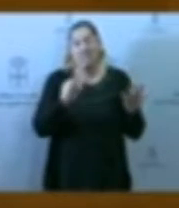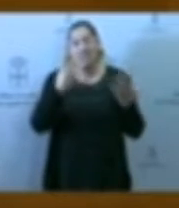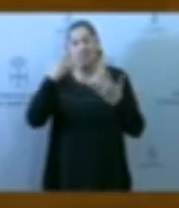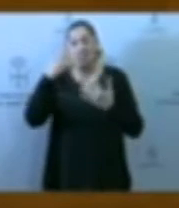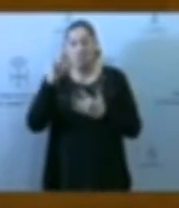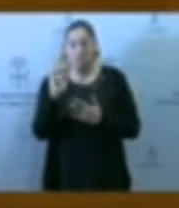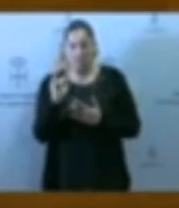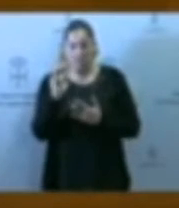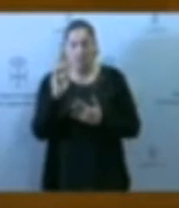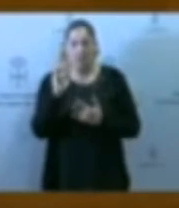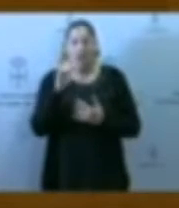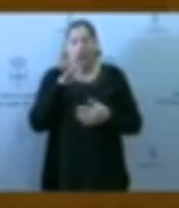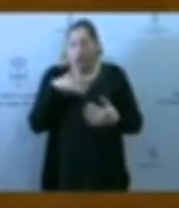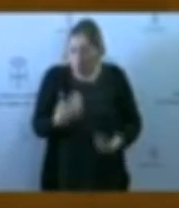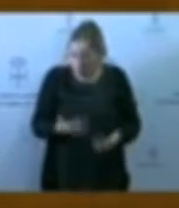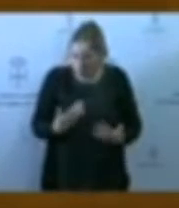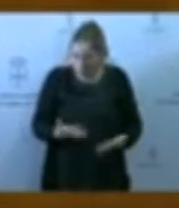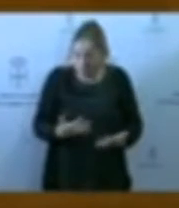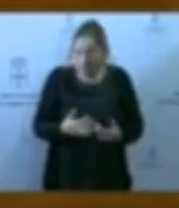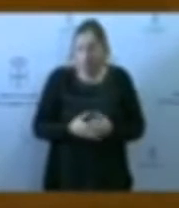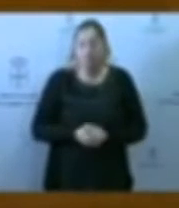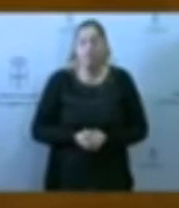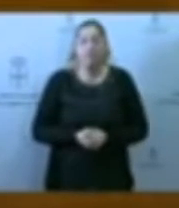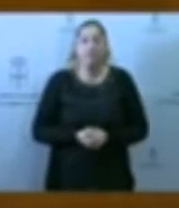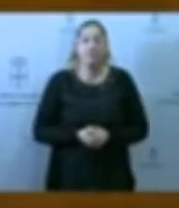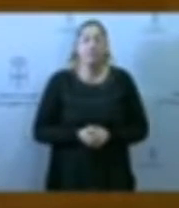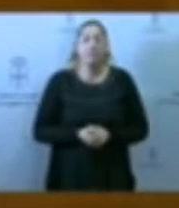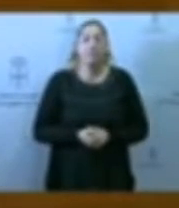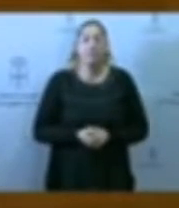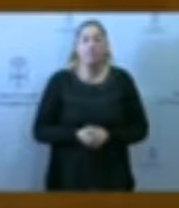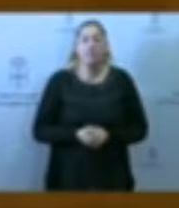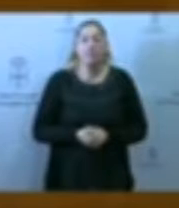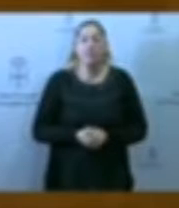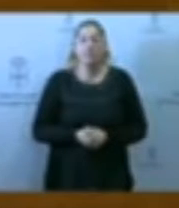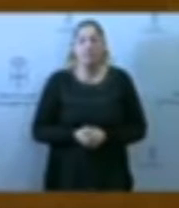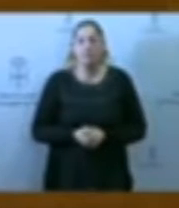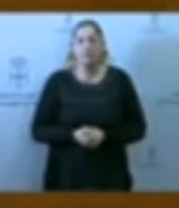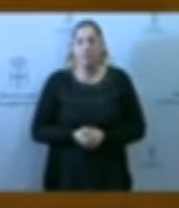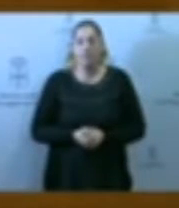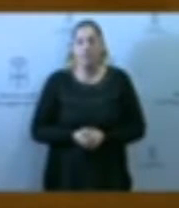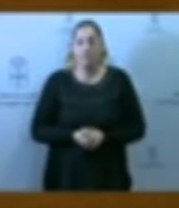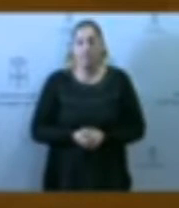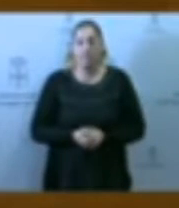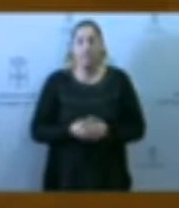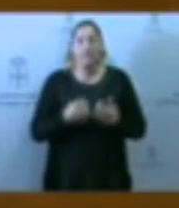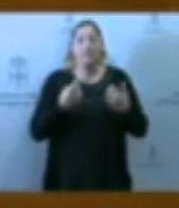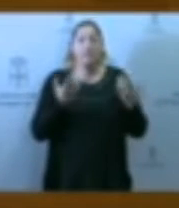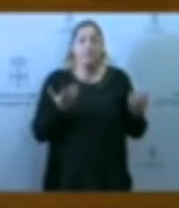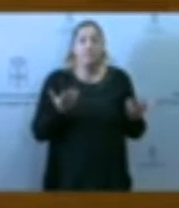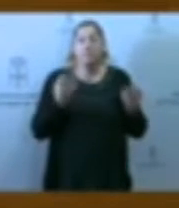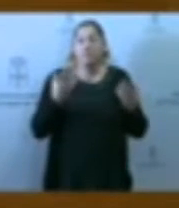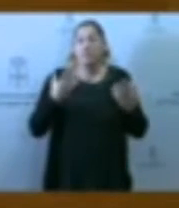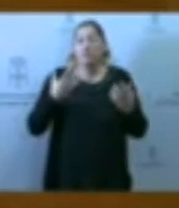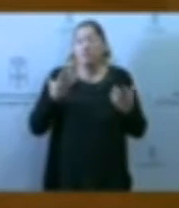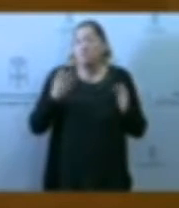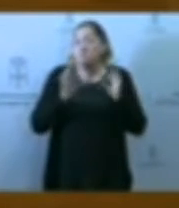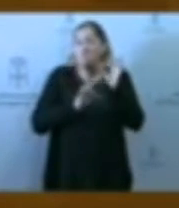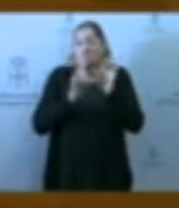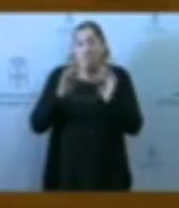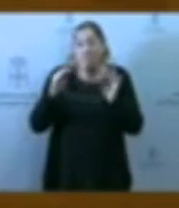que hay en la actualidad, ¿no? en el último censo, ¿no? Incluso yo creo que las medidas